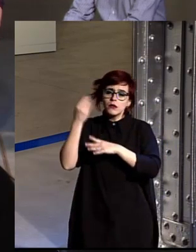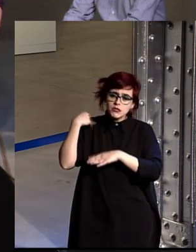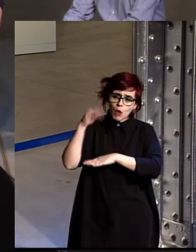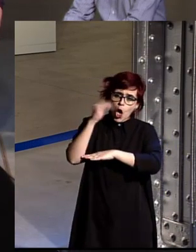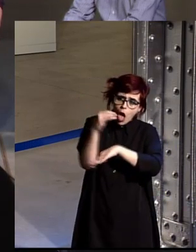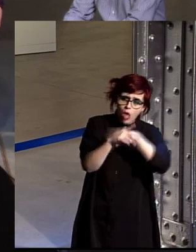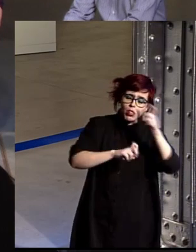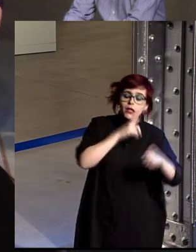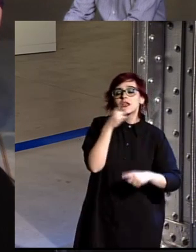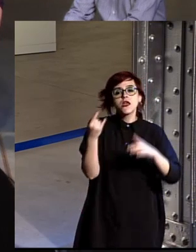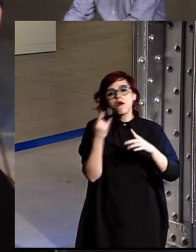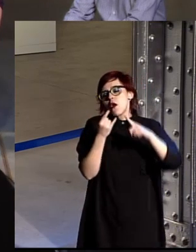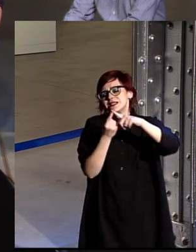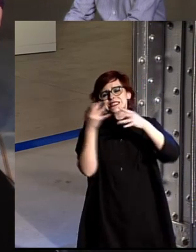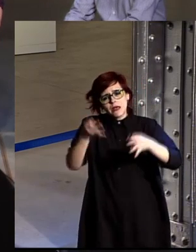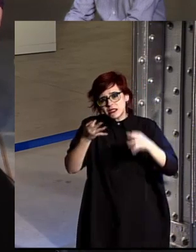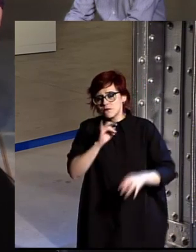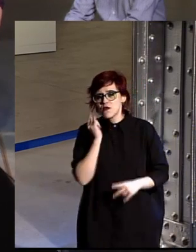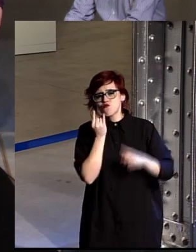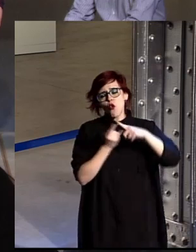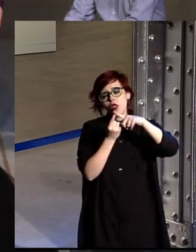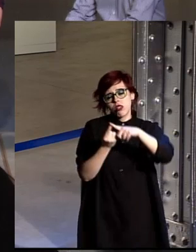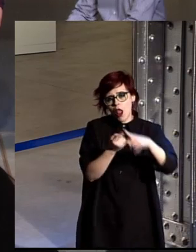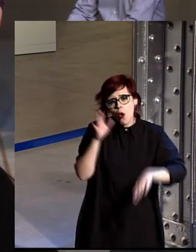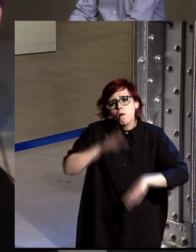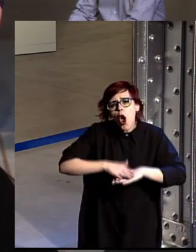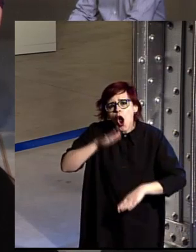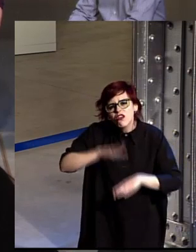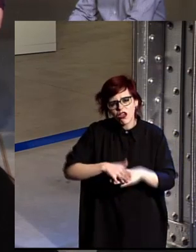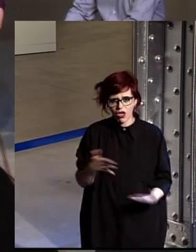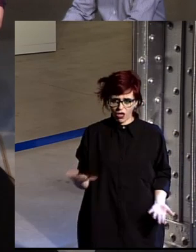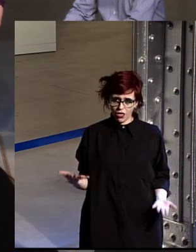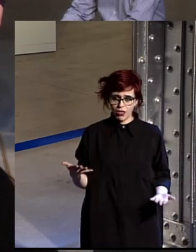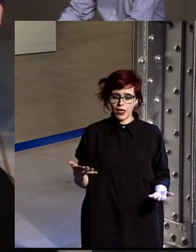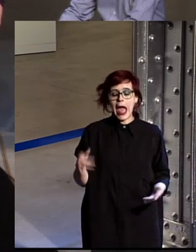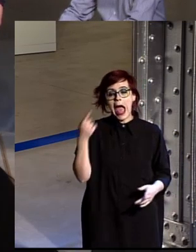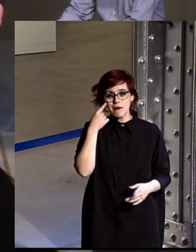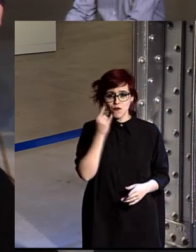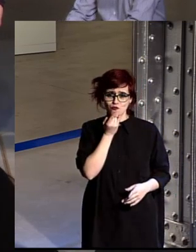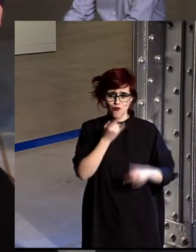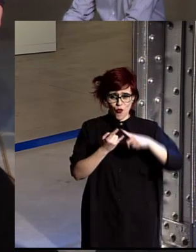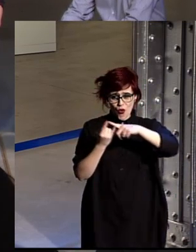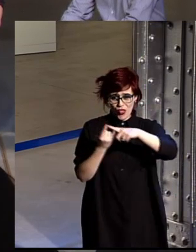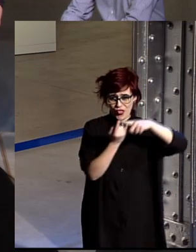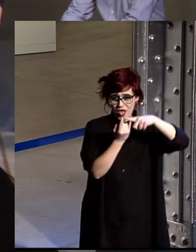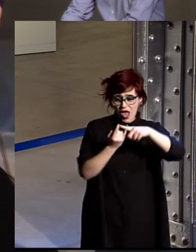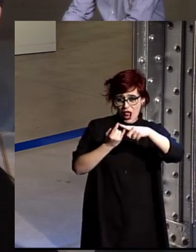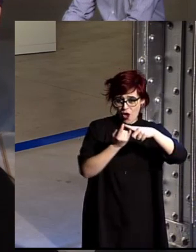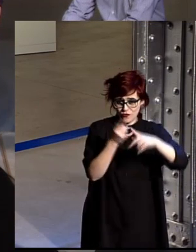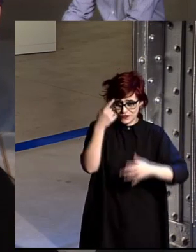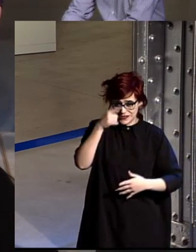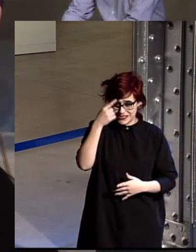también, y le mordió un murciélago. Siempre hay un murciélago por allí. ¿Por qué? Pues porque los murciélagos que cumplen,